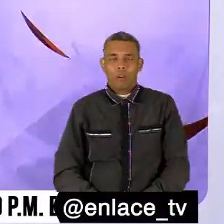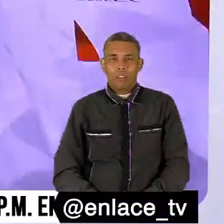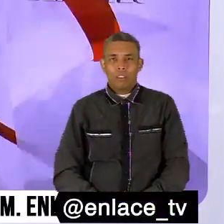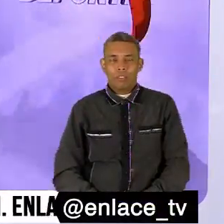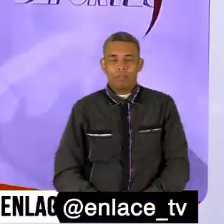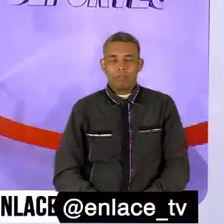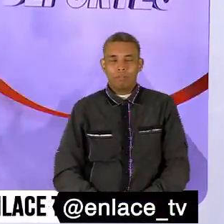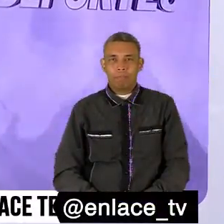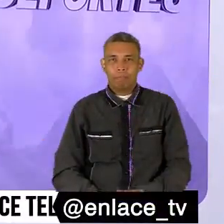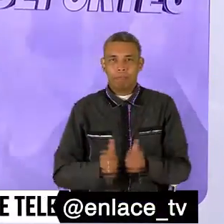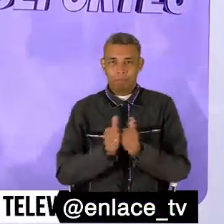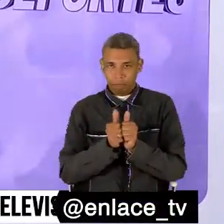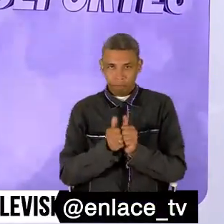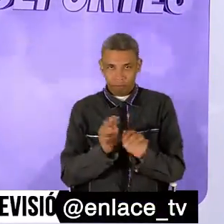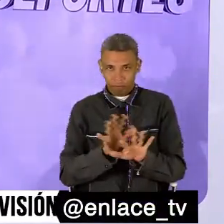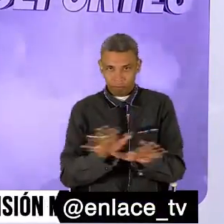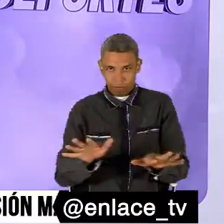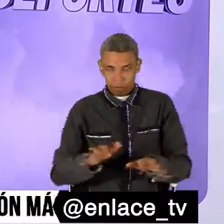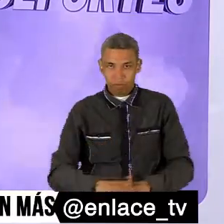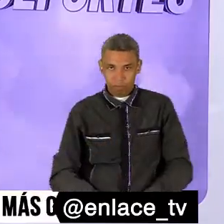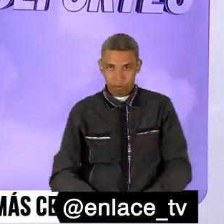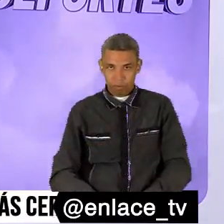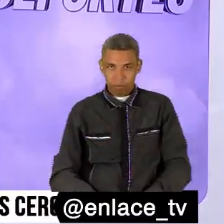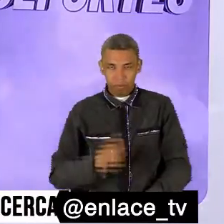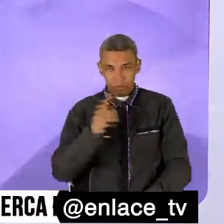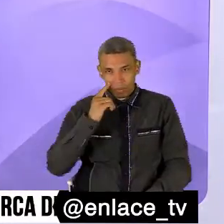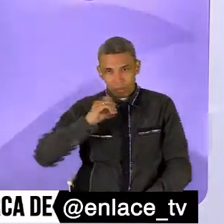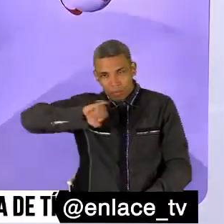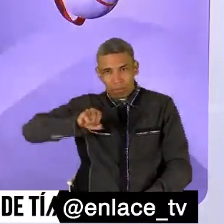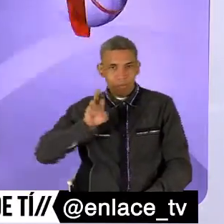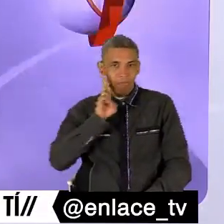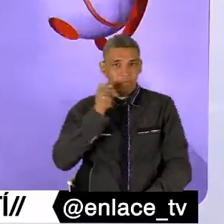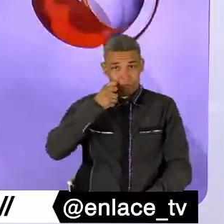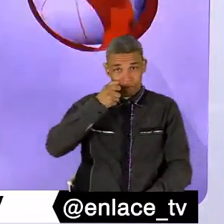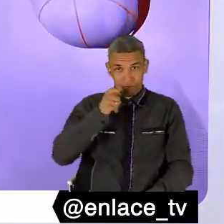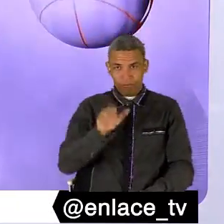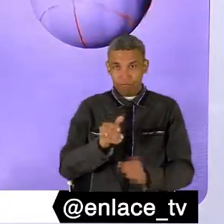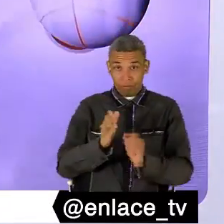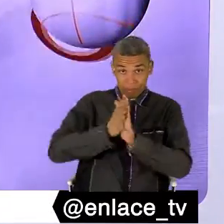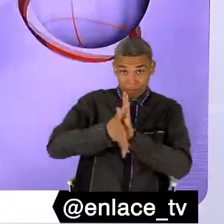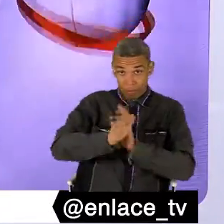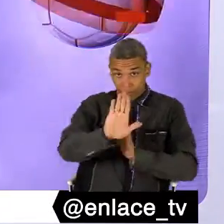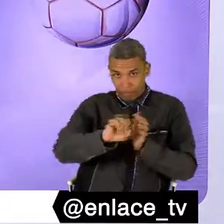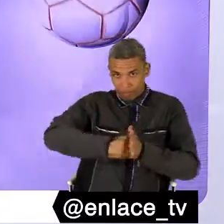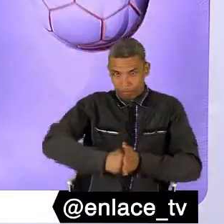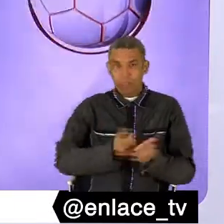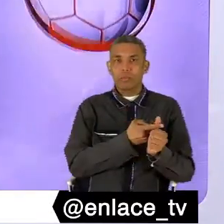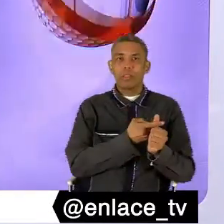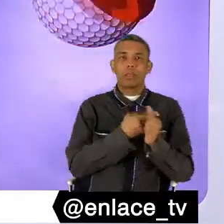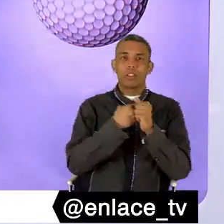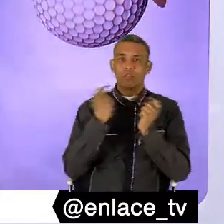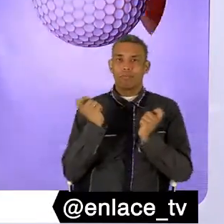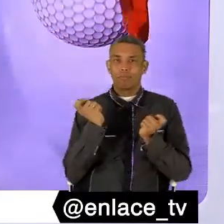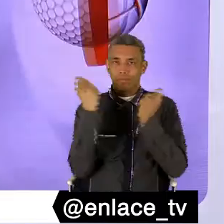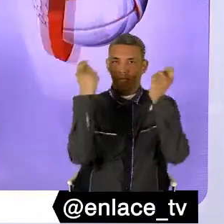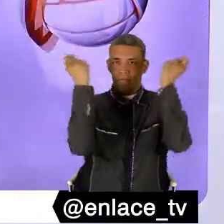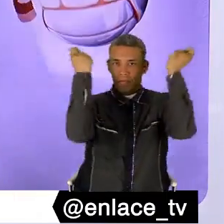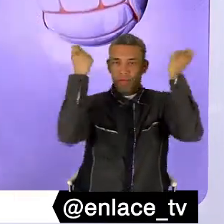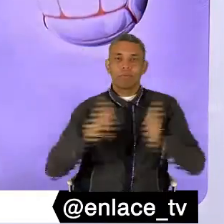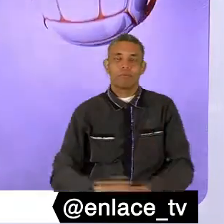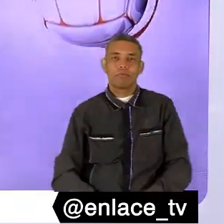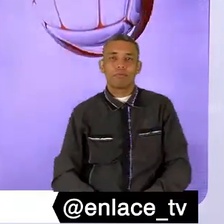Finalizan los deportes por la presente emisión, ya viene Juan David Rodas con lo mejor en la mira. Es el momento para nuestros patrocinadores,